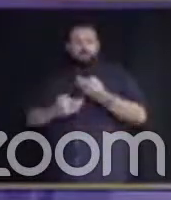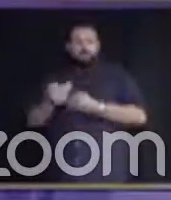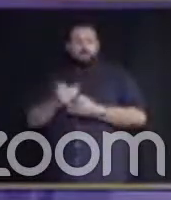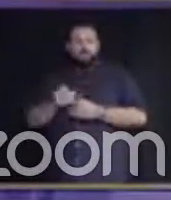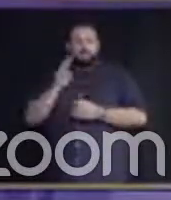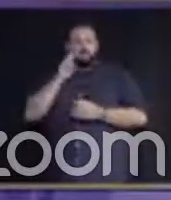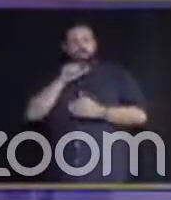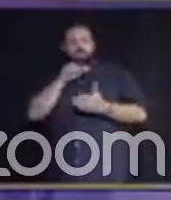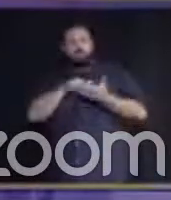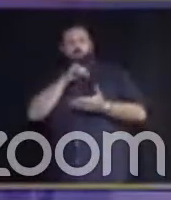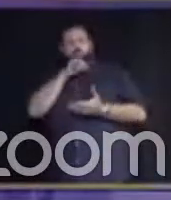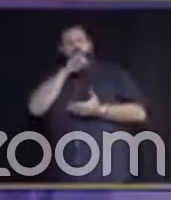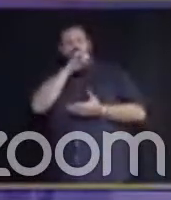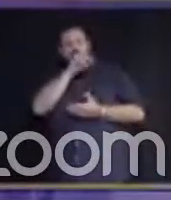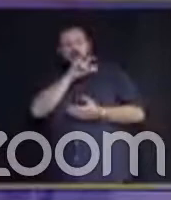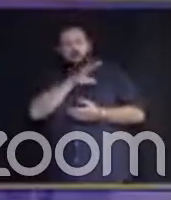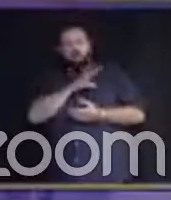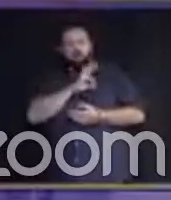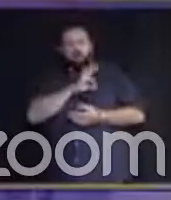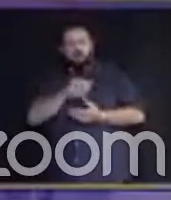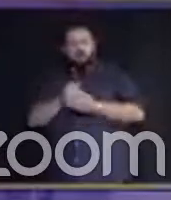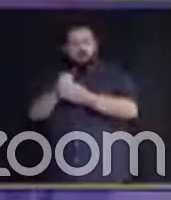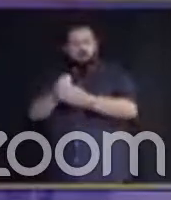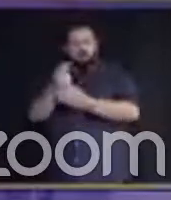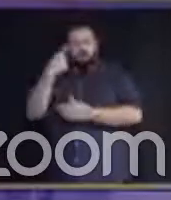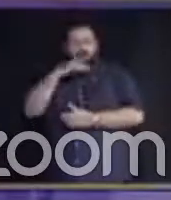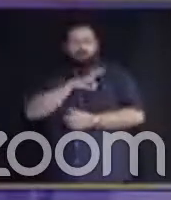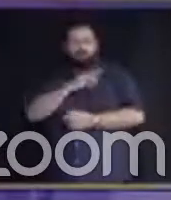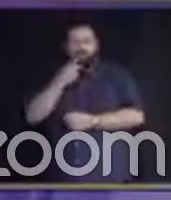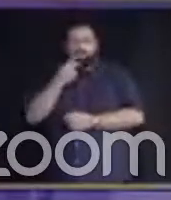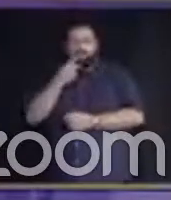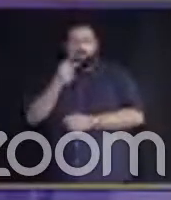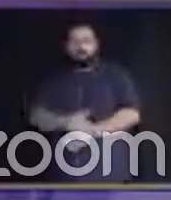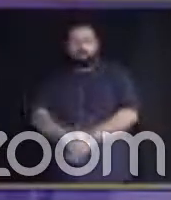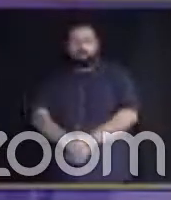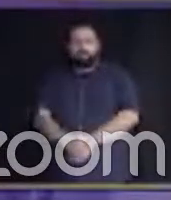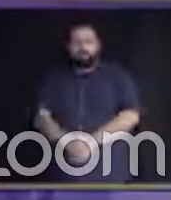abajo de la grúa de la cámara. Ahí va.